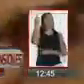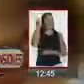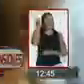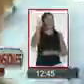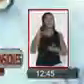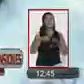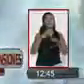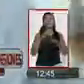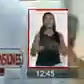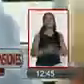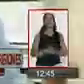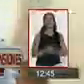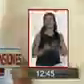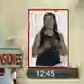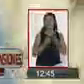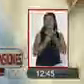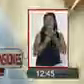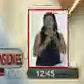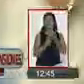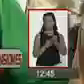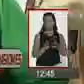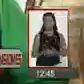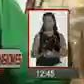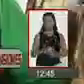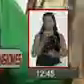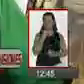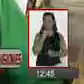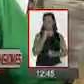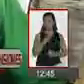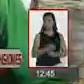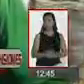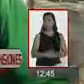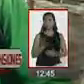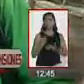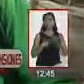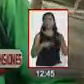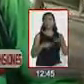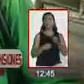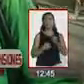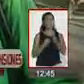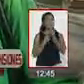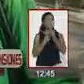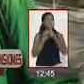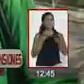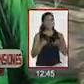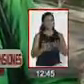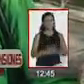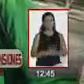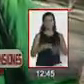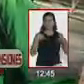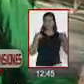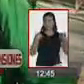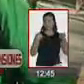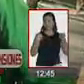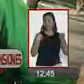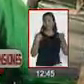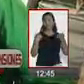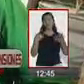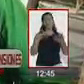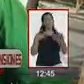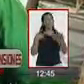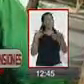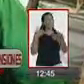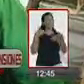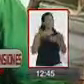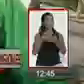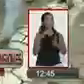los activos que aportan, no se pronuncian, los activos que deberían apoyarnos, porque hoy están jóvenes, pero van a llegar a